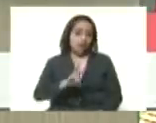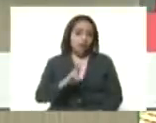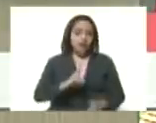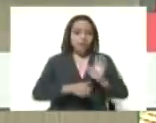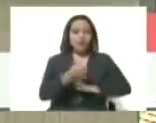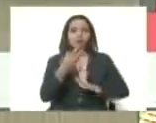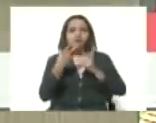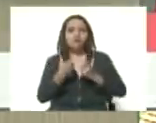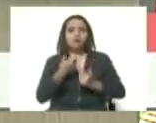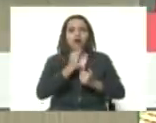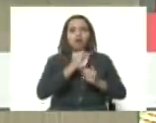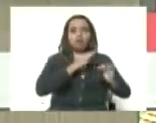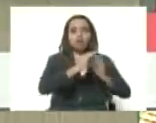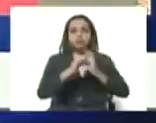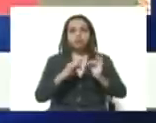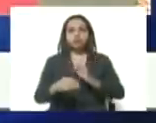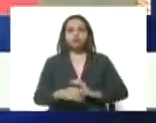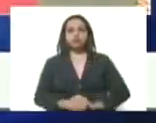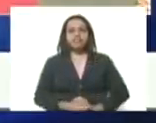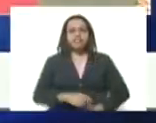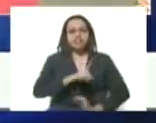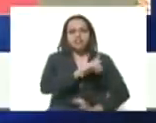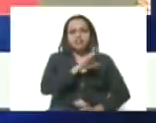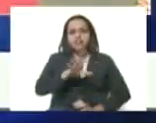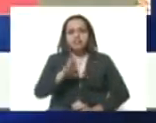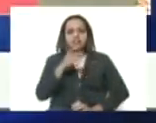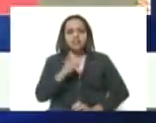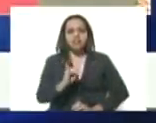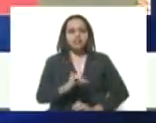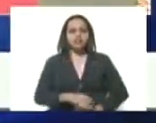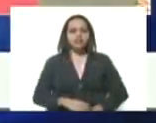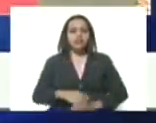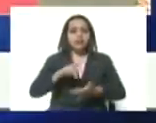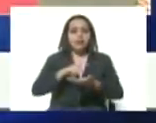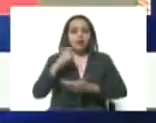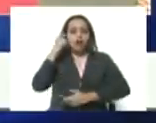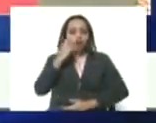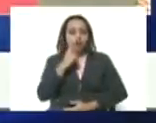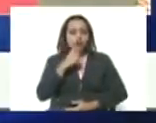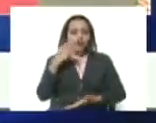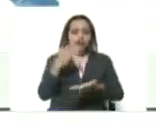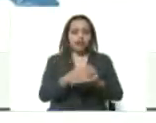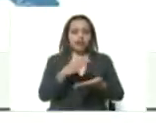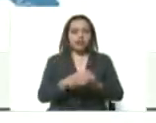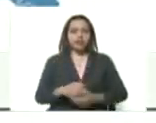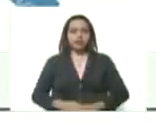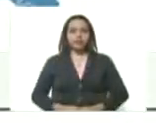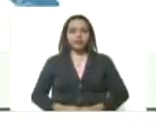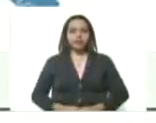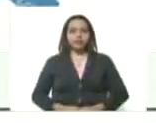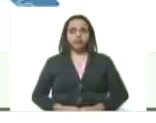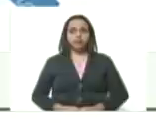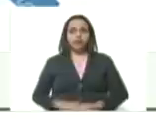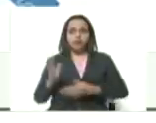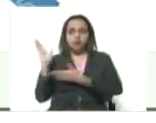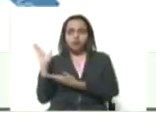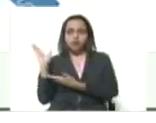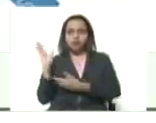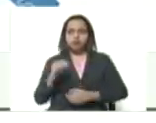casos activos. 15 casos en la parroquia Sucre, en Catia. 12 en San